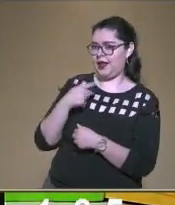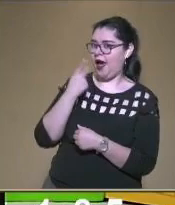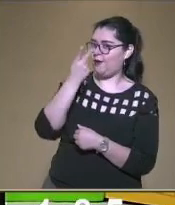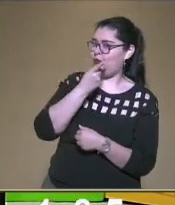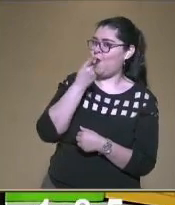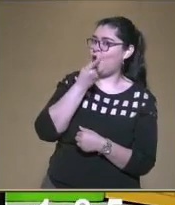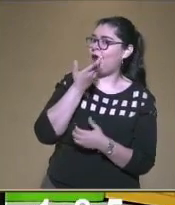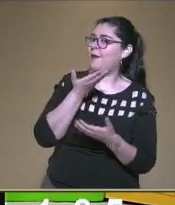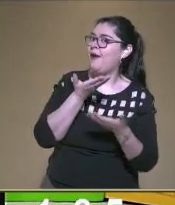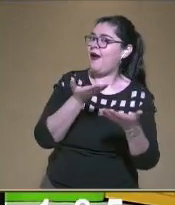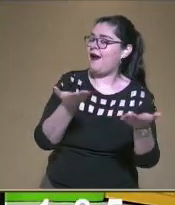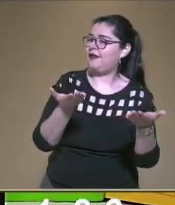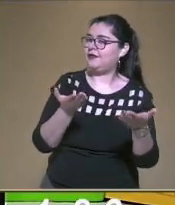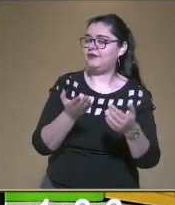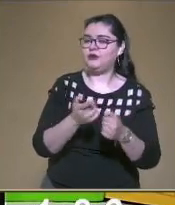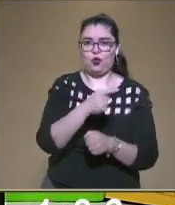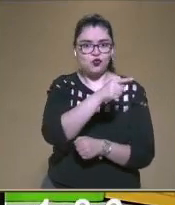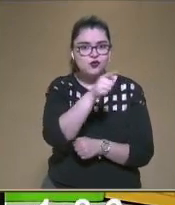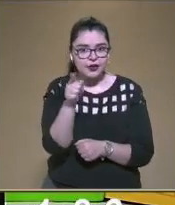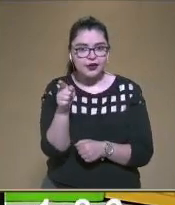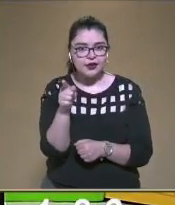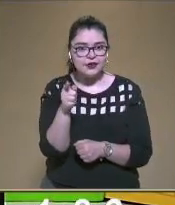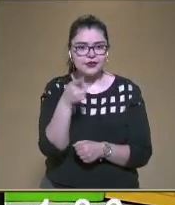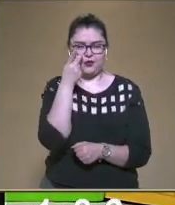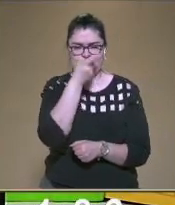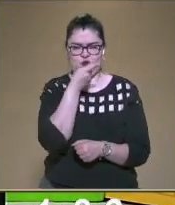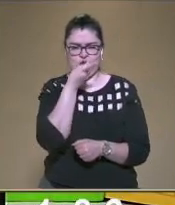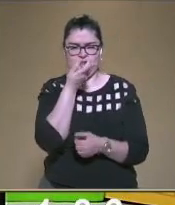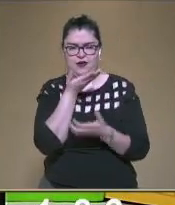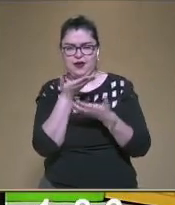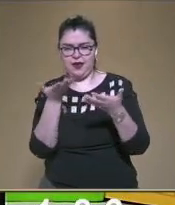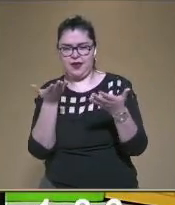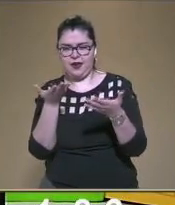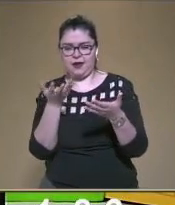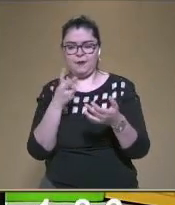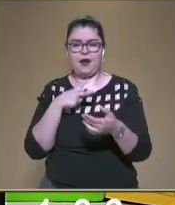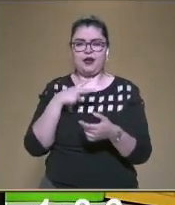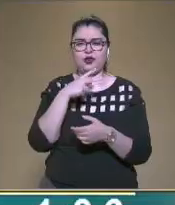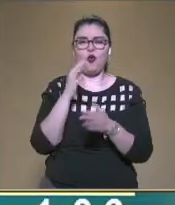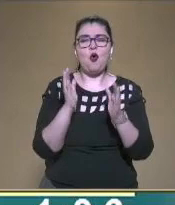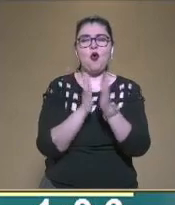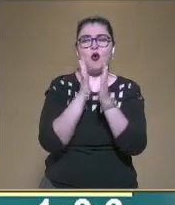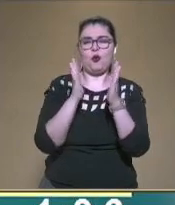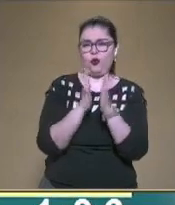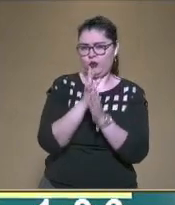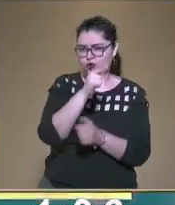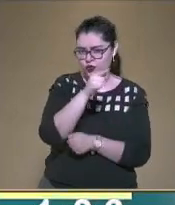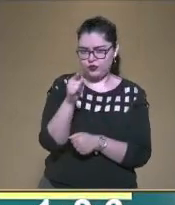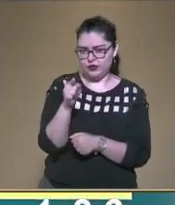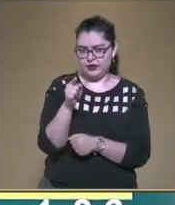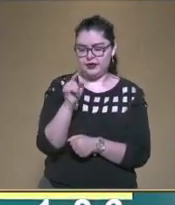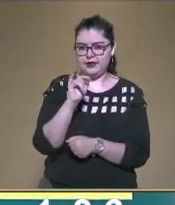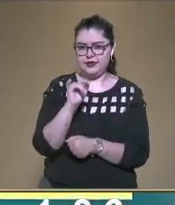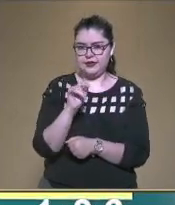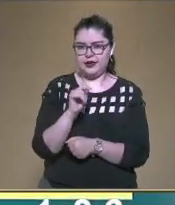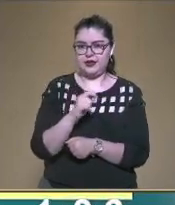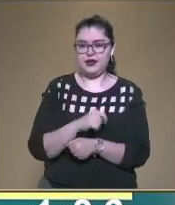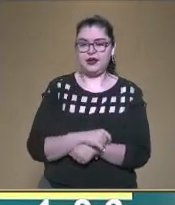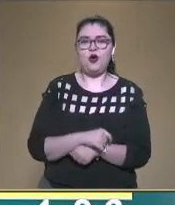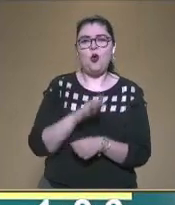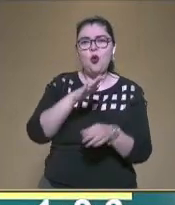Allá en casita, ¿ustedes han declamado algún poema en el concurso de poesía o en la asamblea de tu